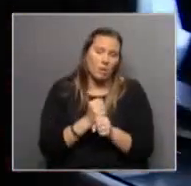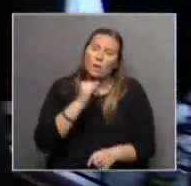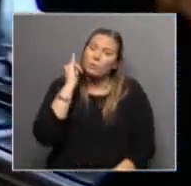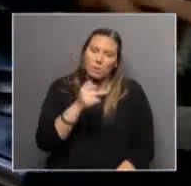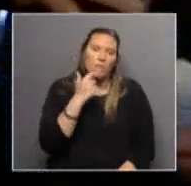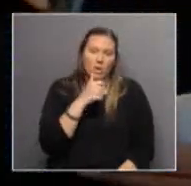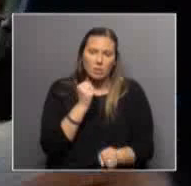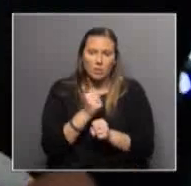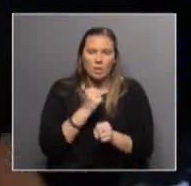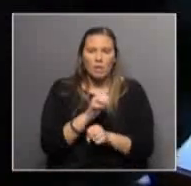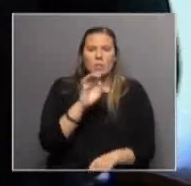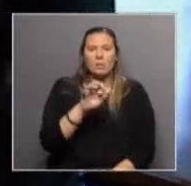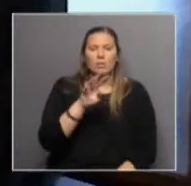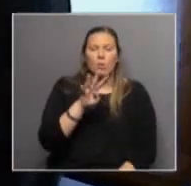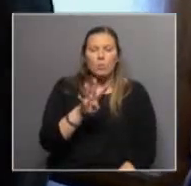Muchacha,